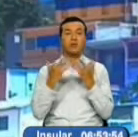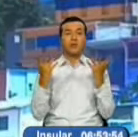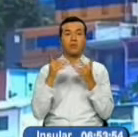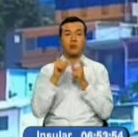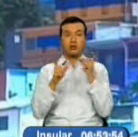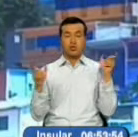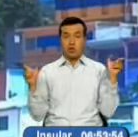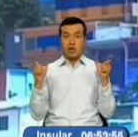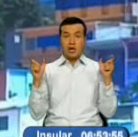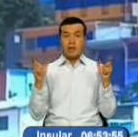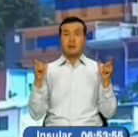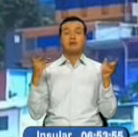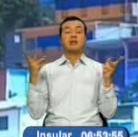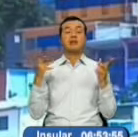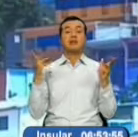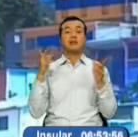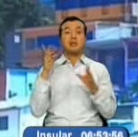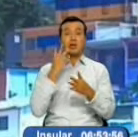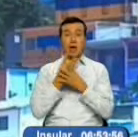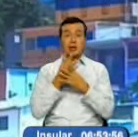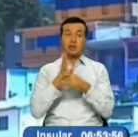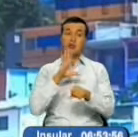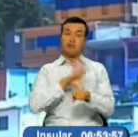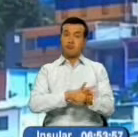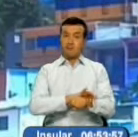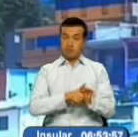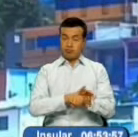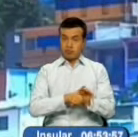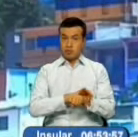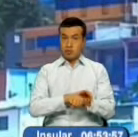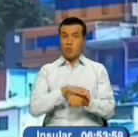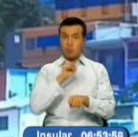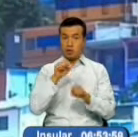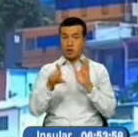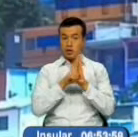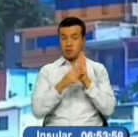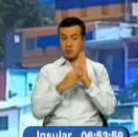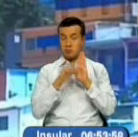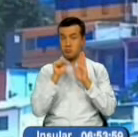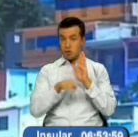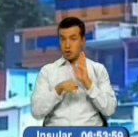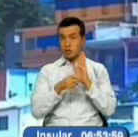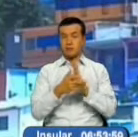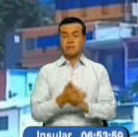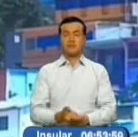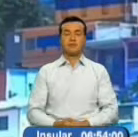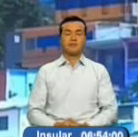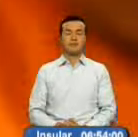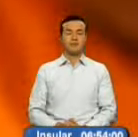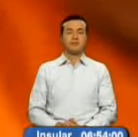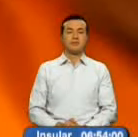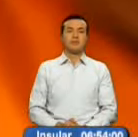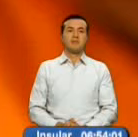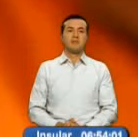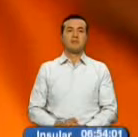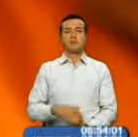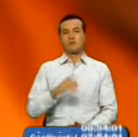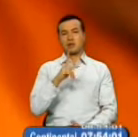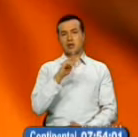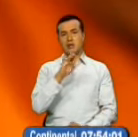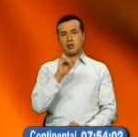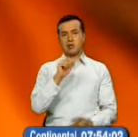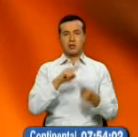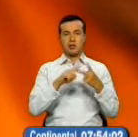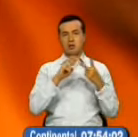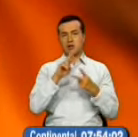personas privadas de la libertad. La medida se ejecuta en la legal aplicación del Código Orgánico Integral Penal. Karina, Raúl y